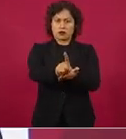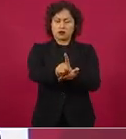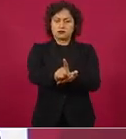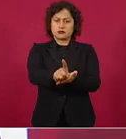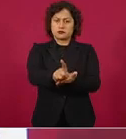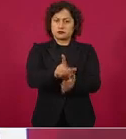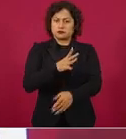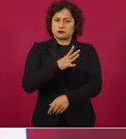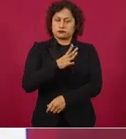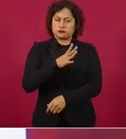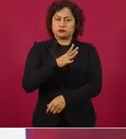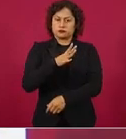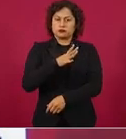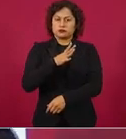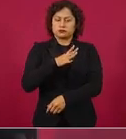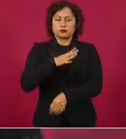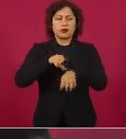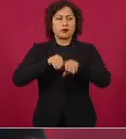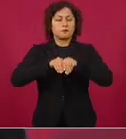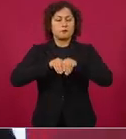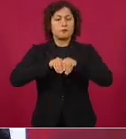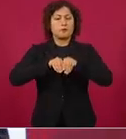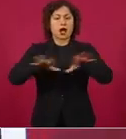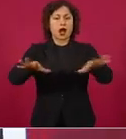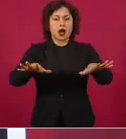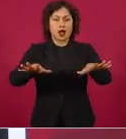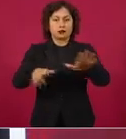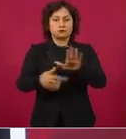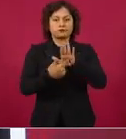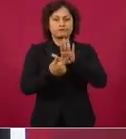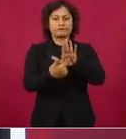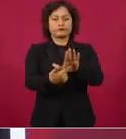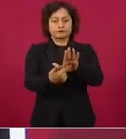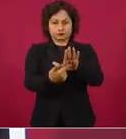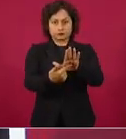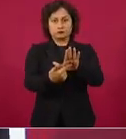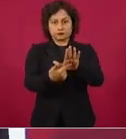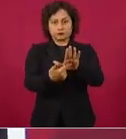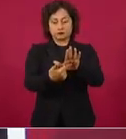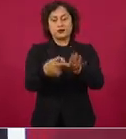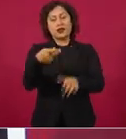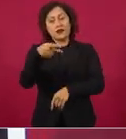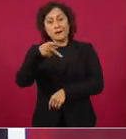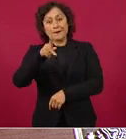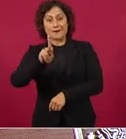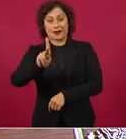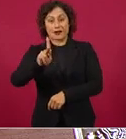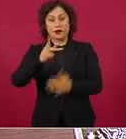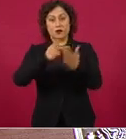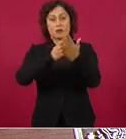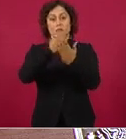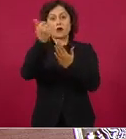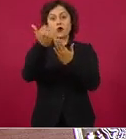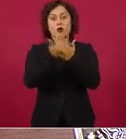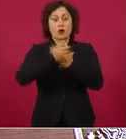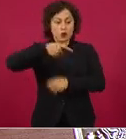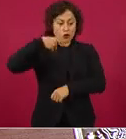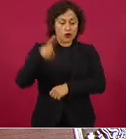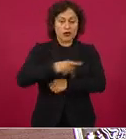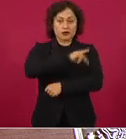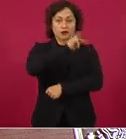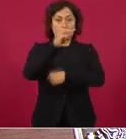todo a defender el proyecto por el que